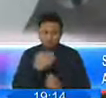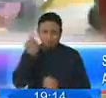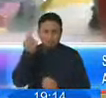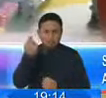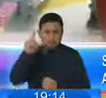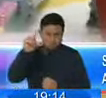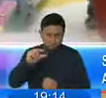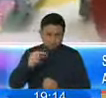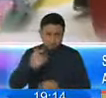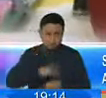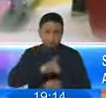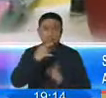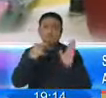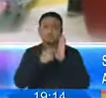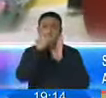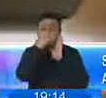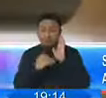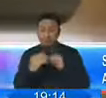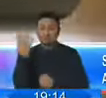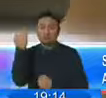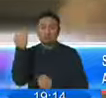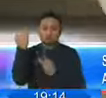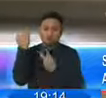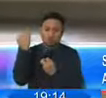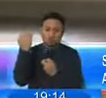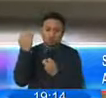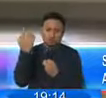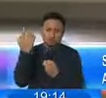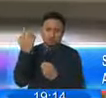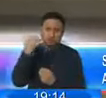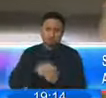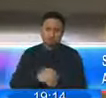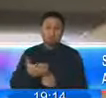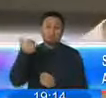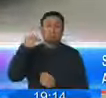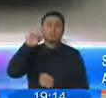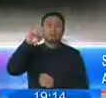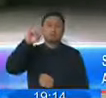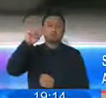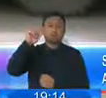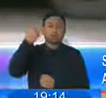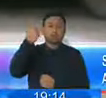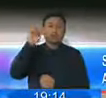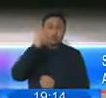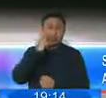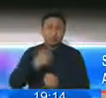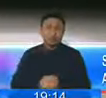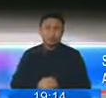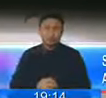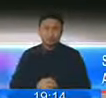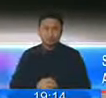tras la reducción del IVA de un 14 al 12% desde el pasado 1 de junio. Lo mismo está.